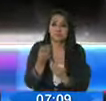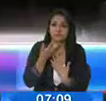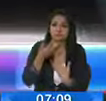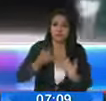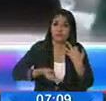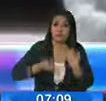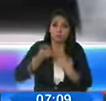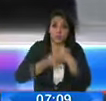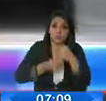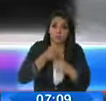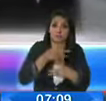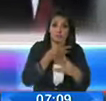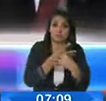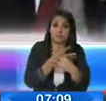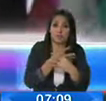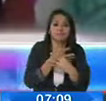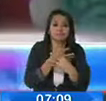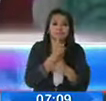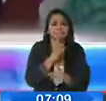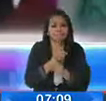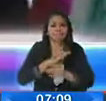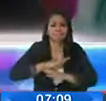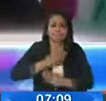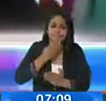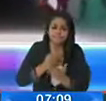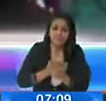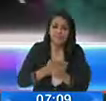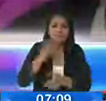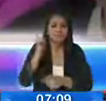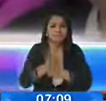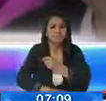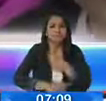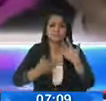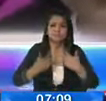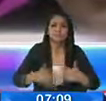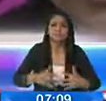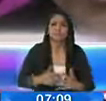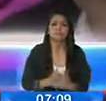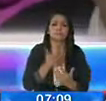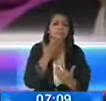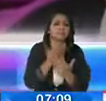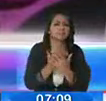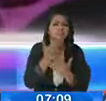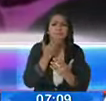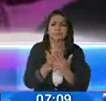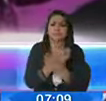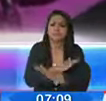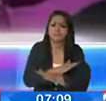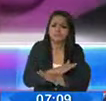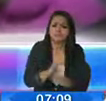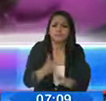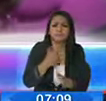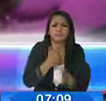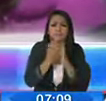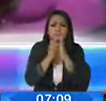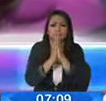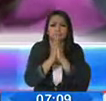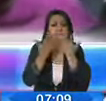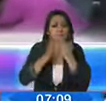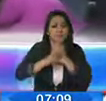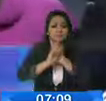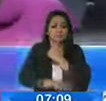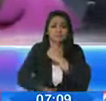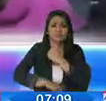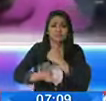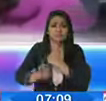jueces, manifestaron en medio del dolor gratitud por haberse hecho justicia. Muchísimas gracias, le agradezco un mundo por haber hecho justicia de